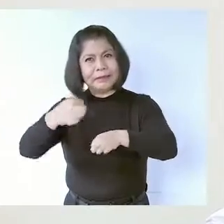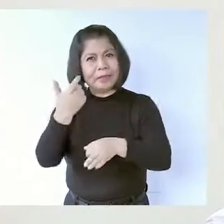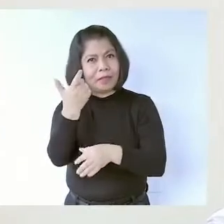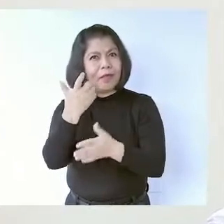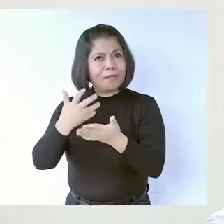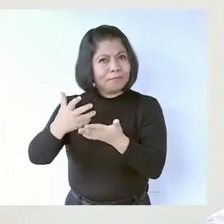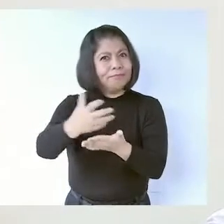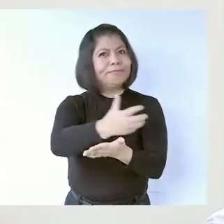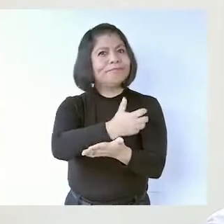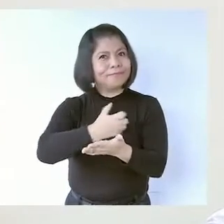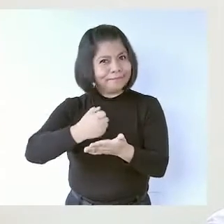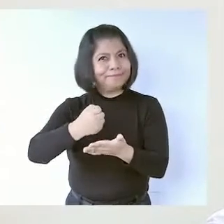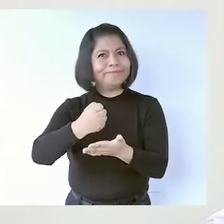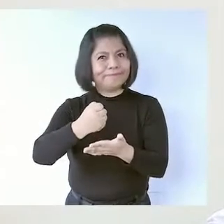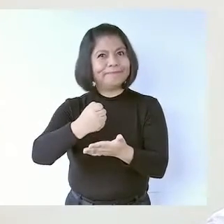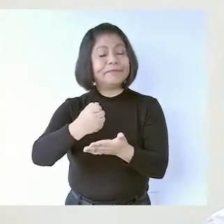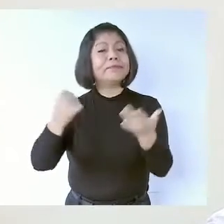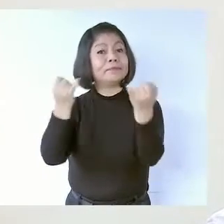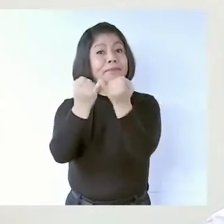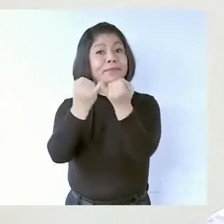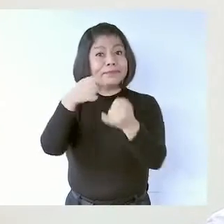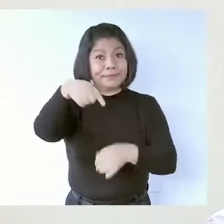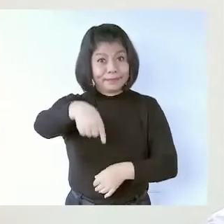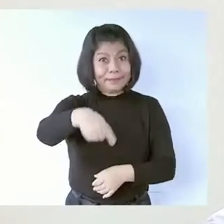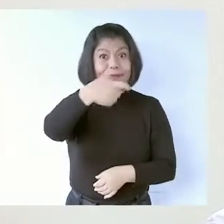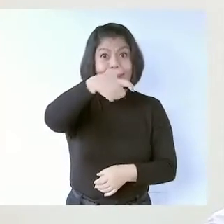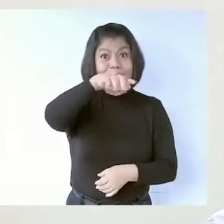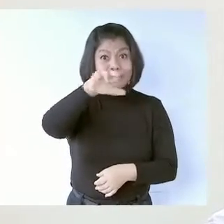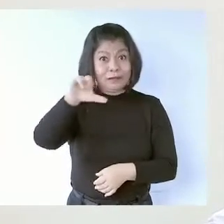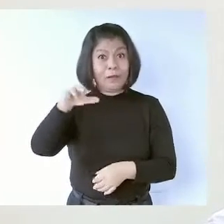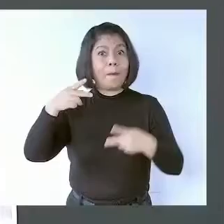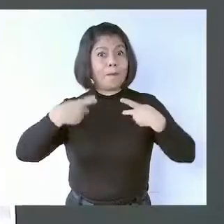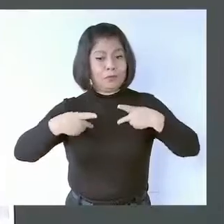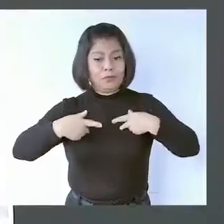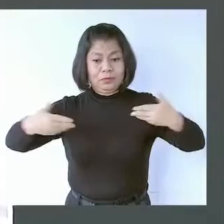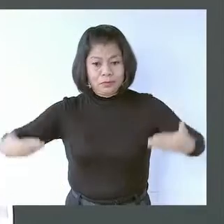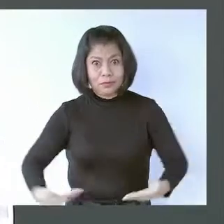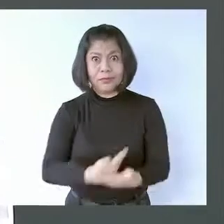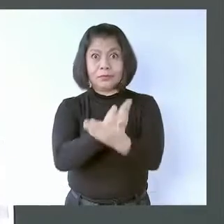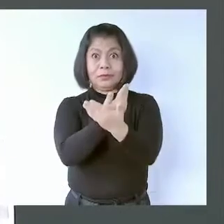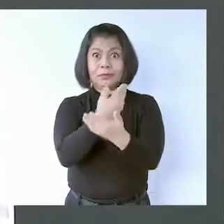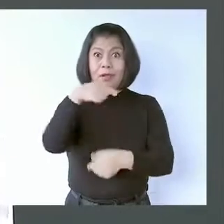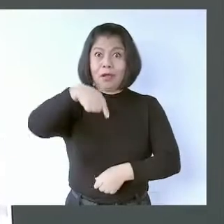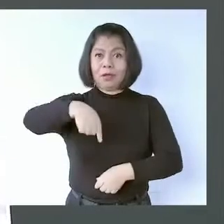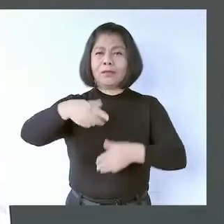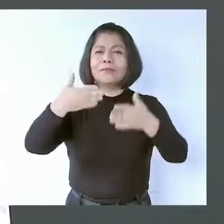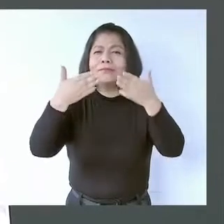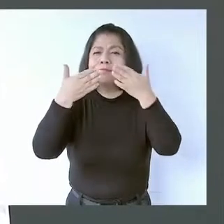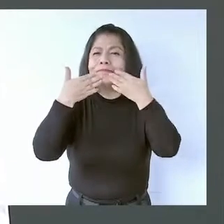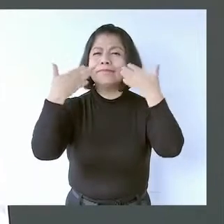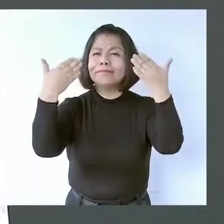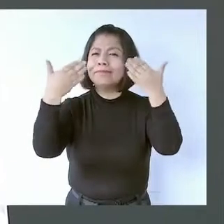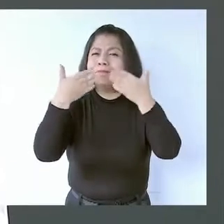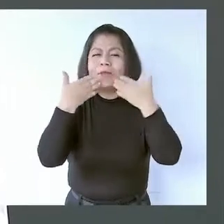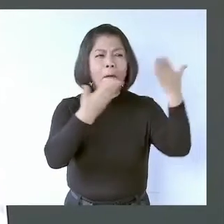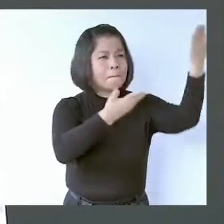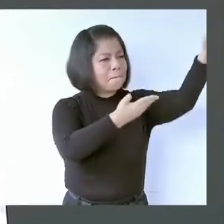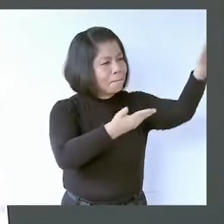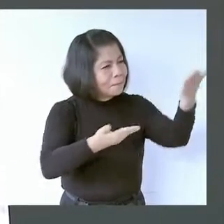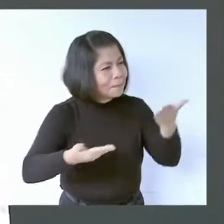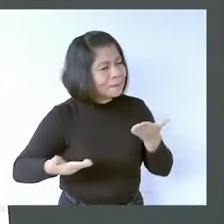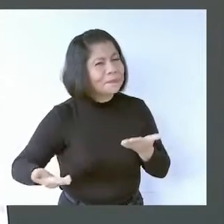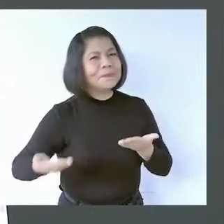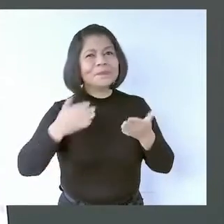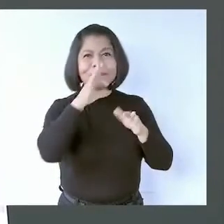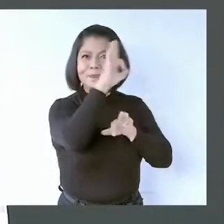habitantes originarios de Quintana Roo siempre le han extendido la mano a